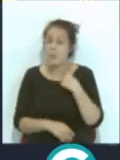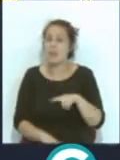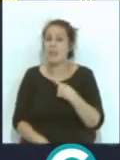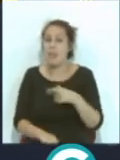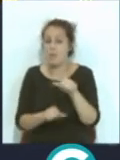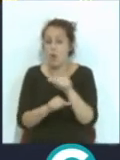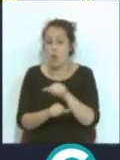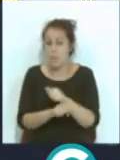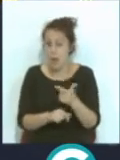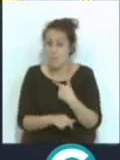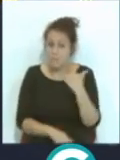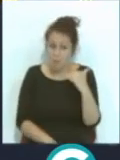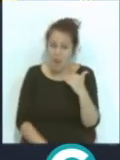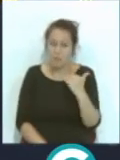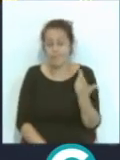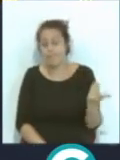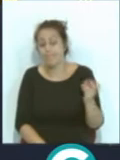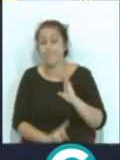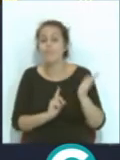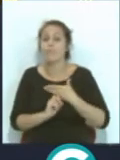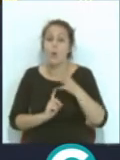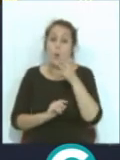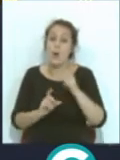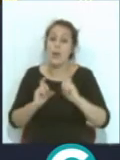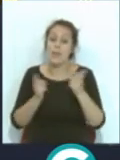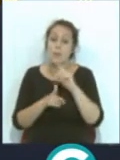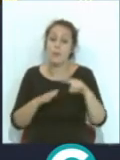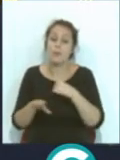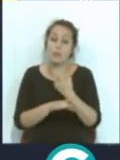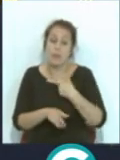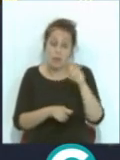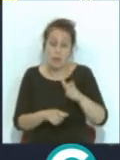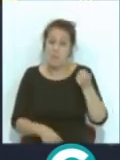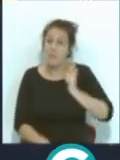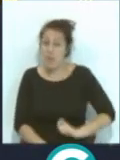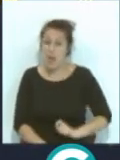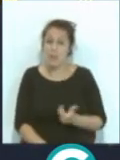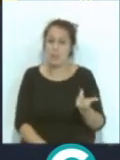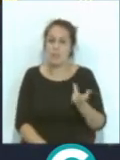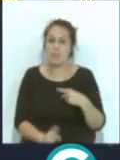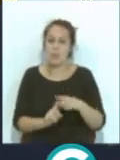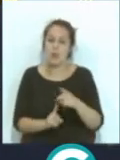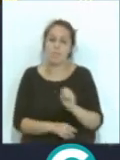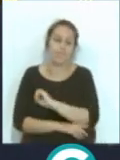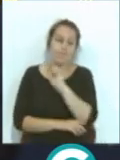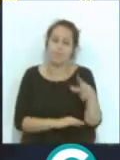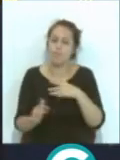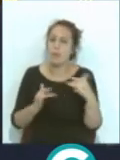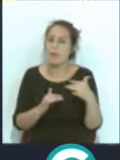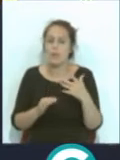pasará factura, porque esto es un equipo de primera división de profesionales y no se puede tirar por la borda ningún partido ni